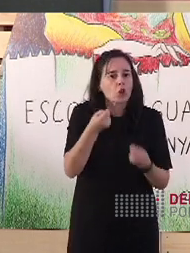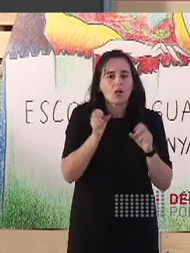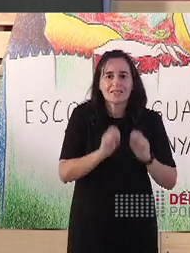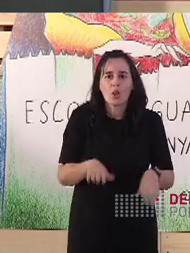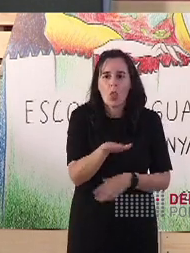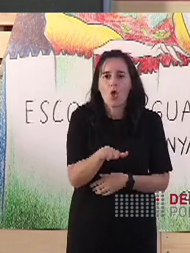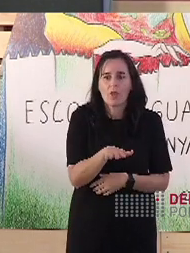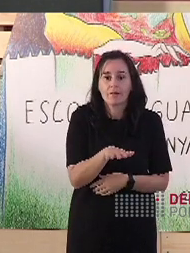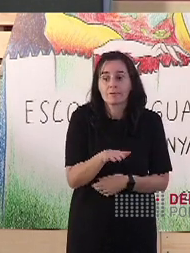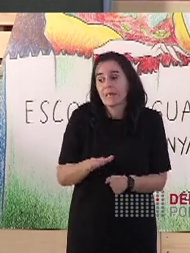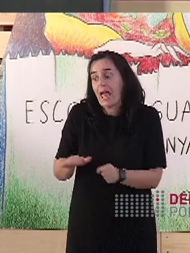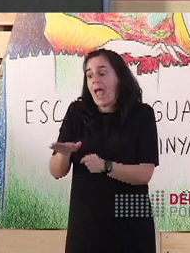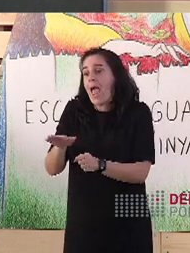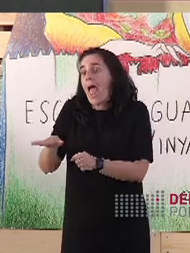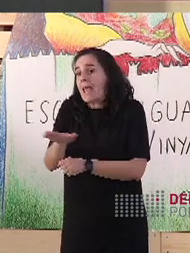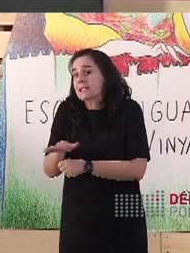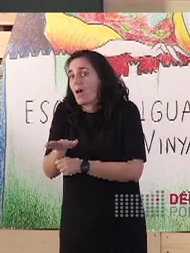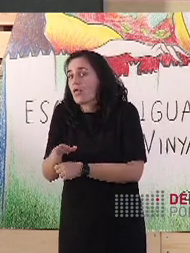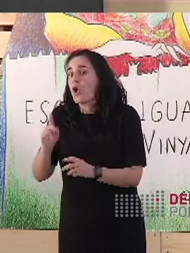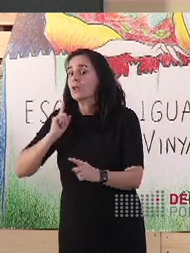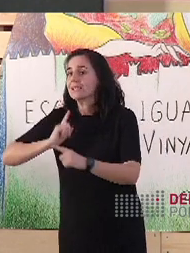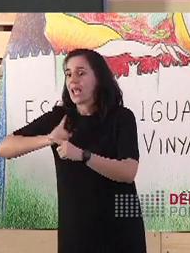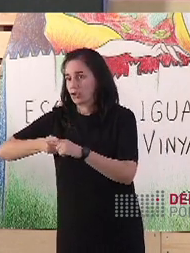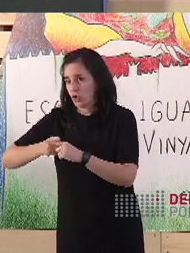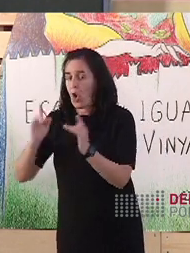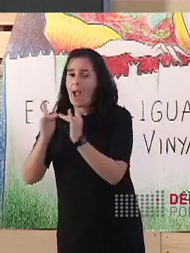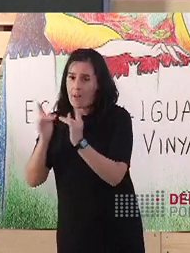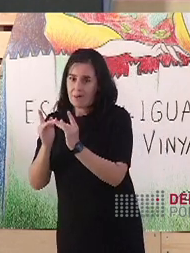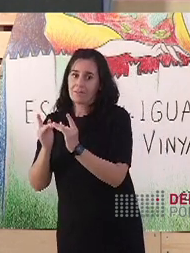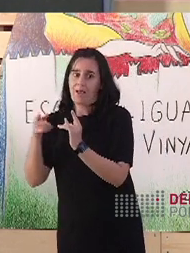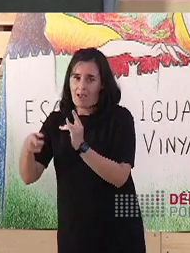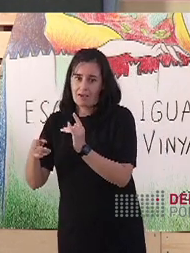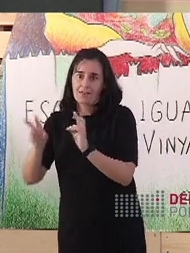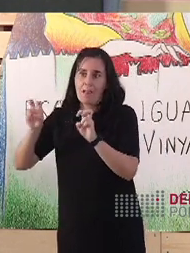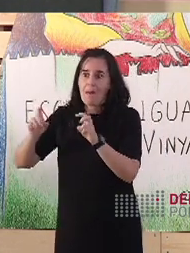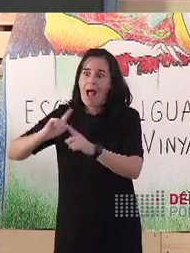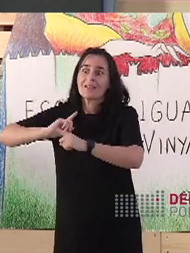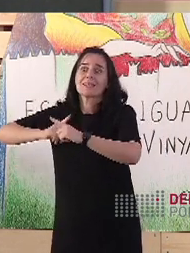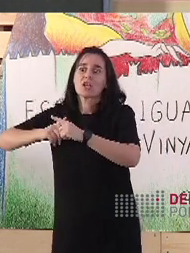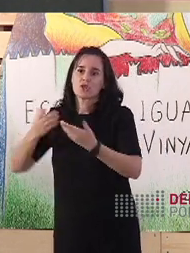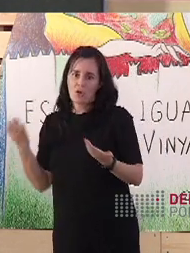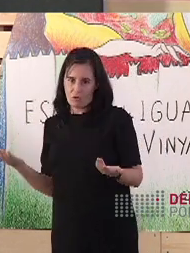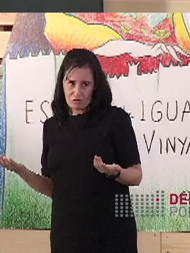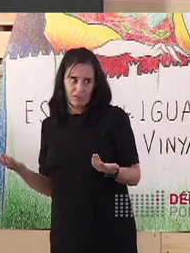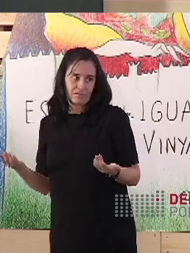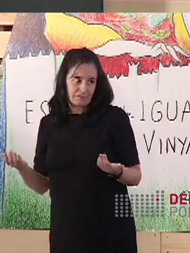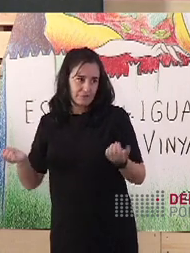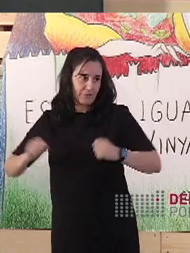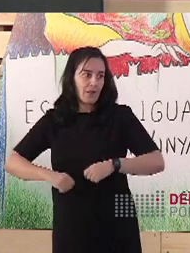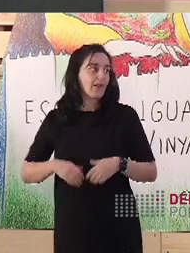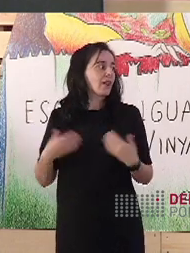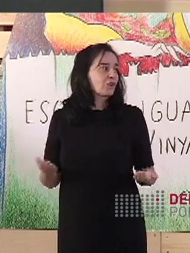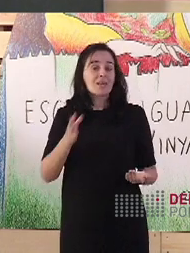espacio del sexo, en el espacio de nuestras camas, en el espacio de la sexualidad. Del sexo, así, en ahora con vamos todas las a hablar comillas, ¿vale? De lo que es